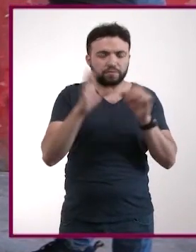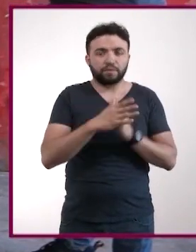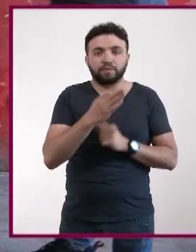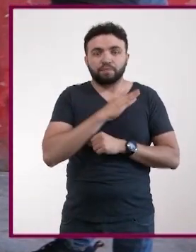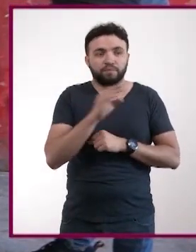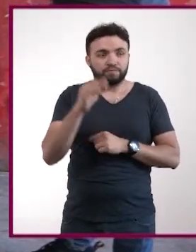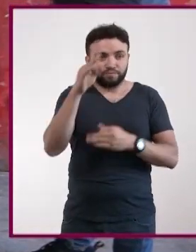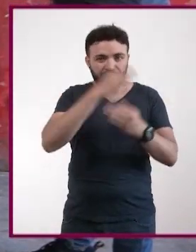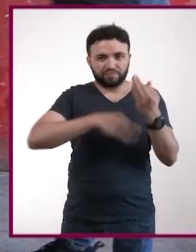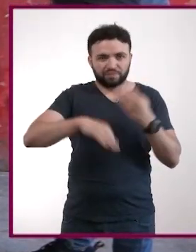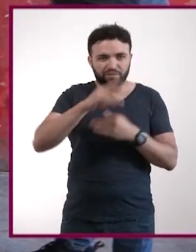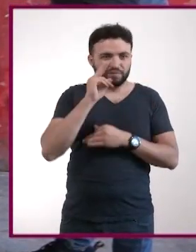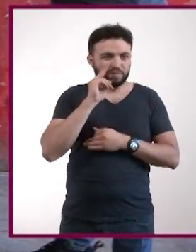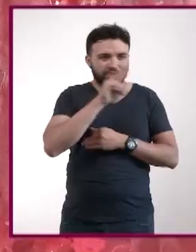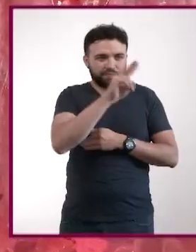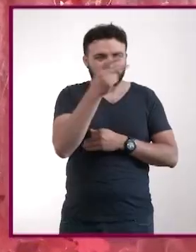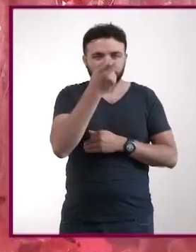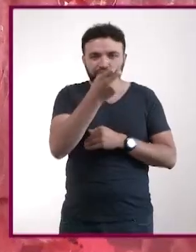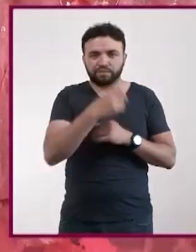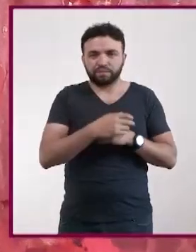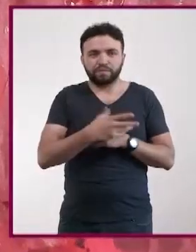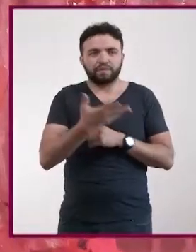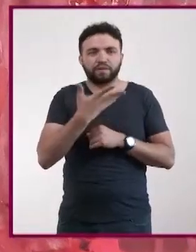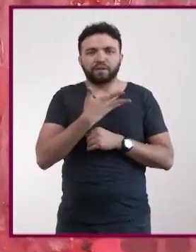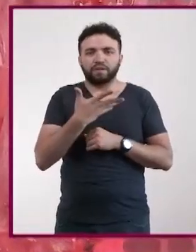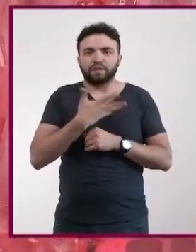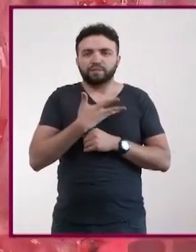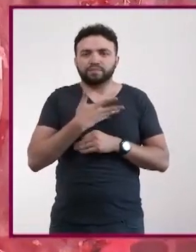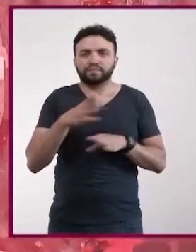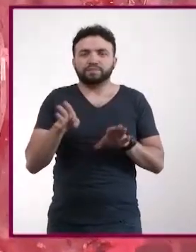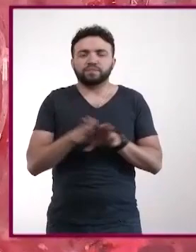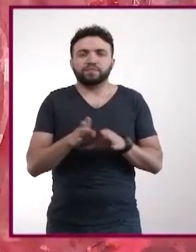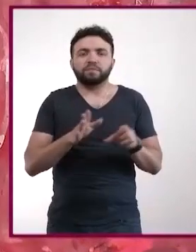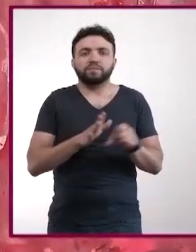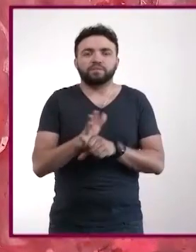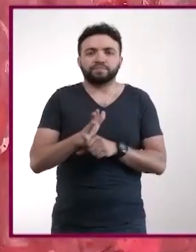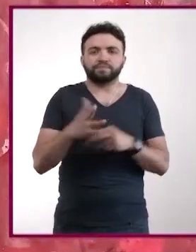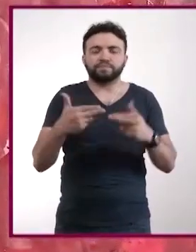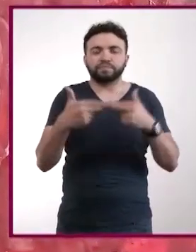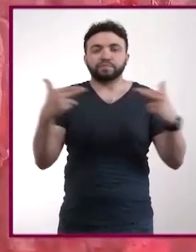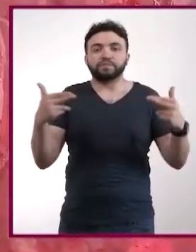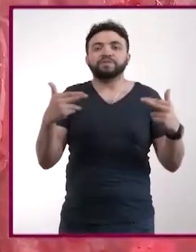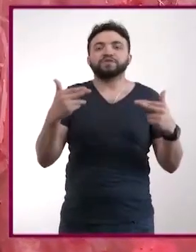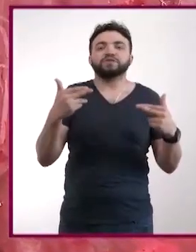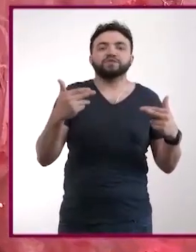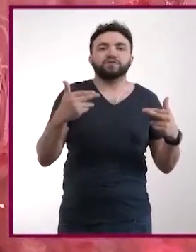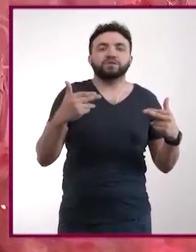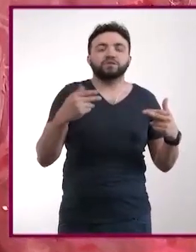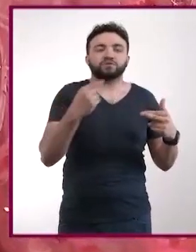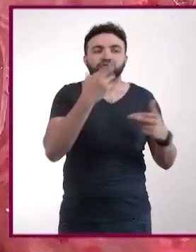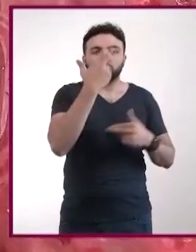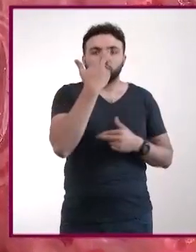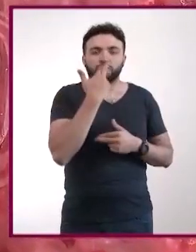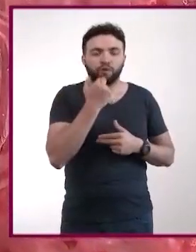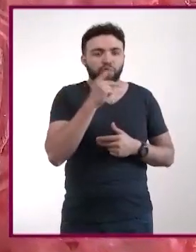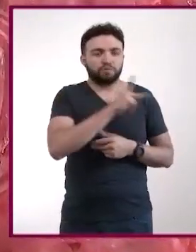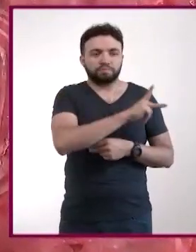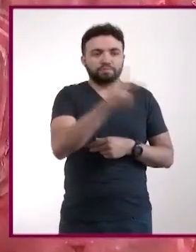Bueno, todas estas piezas tienen como hilo conductor el color rojo.